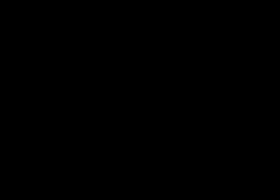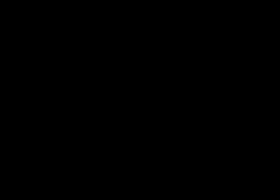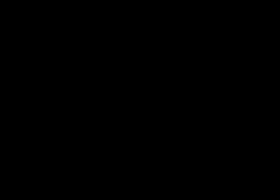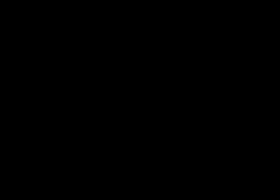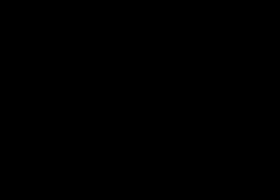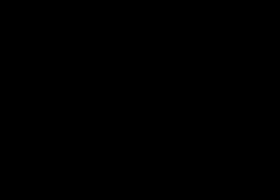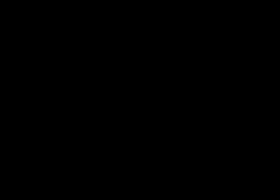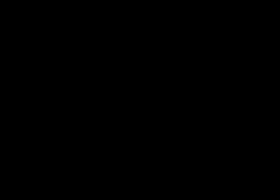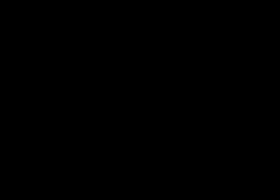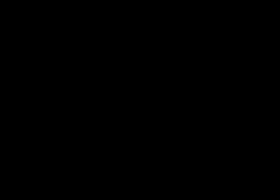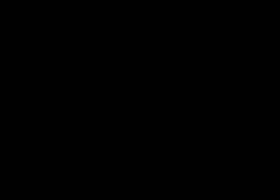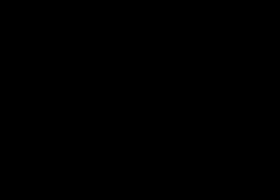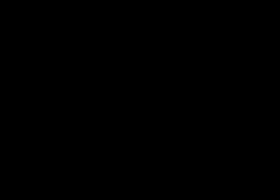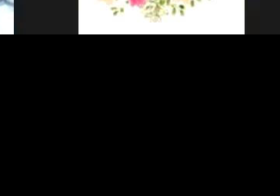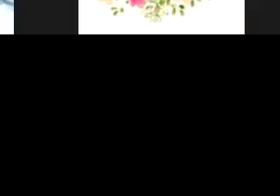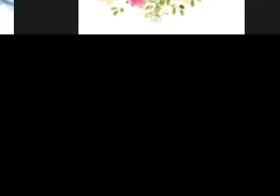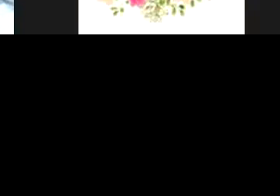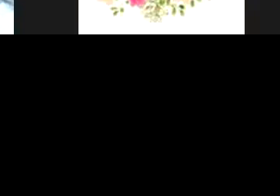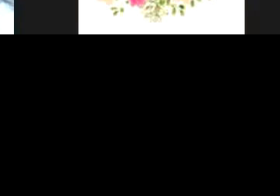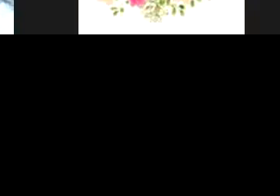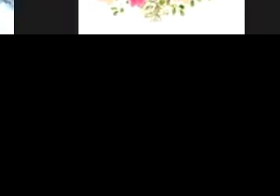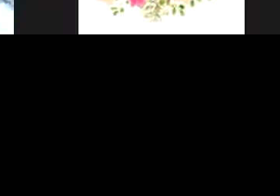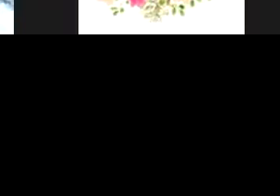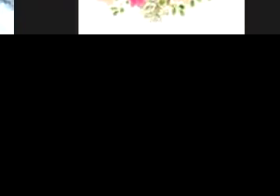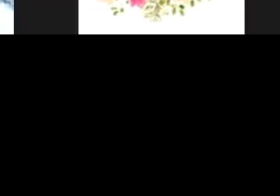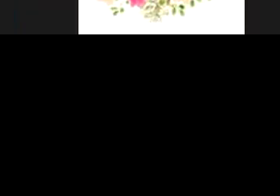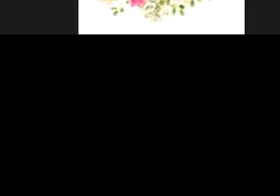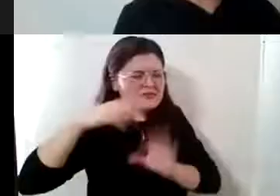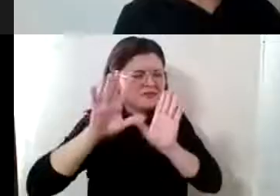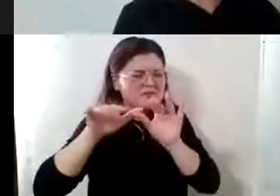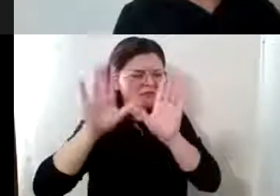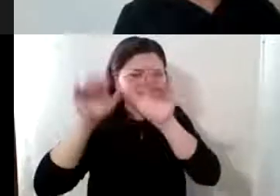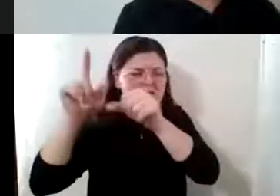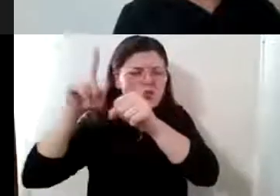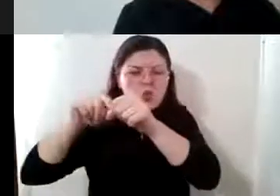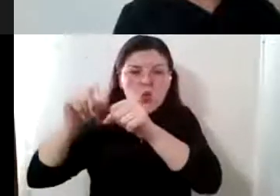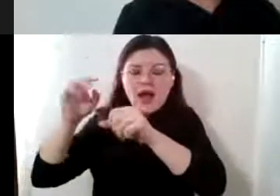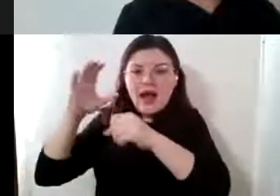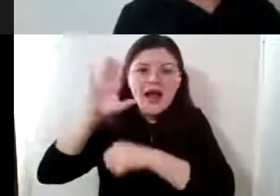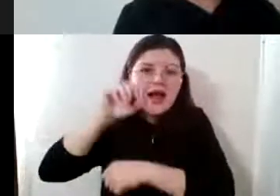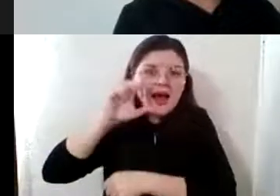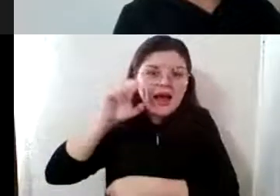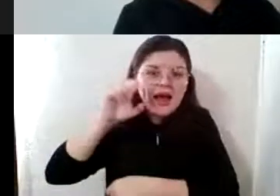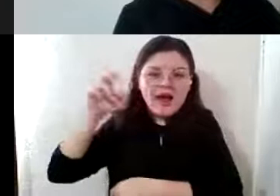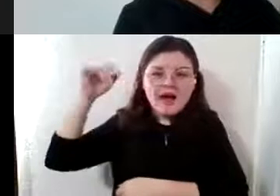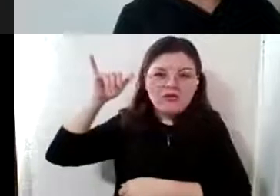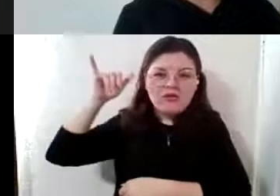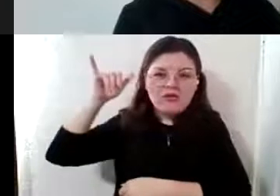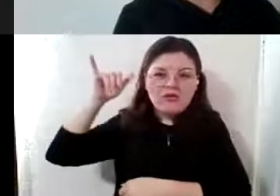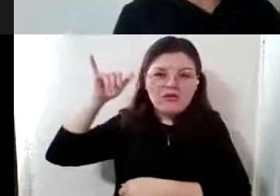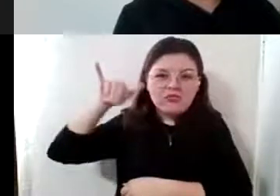llorar bajito y se imaginó que era un pájaro de color naranja que volaba muy arriba,